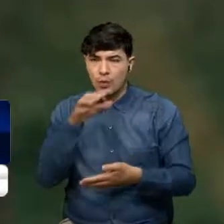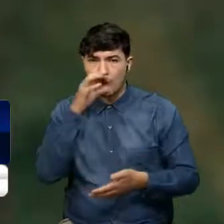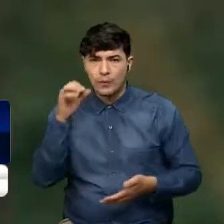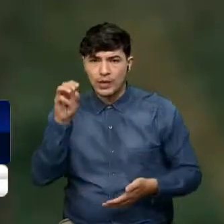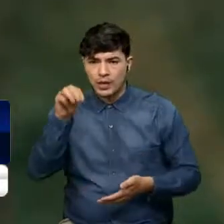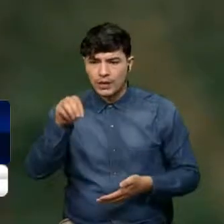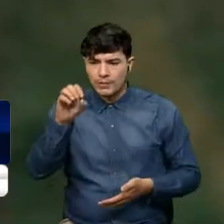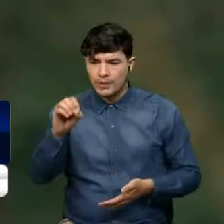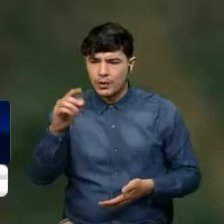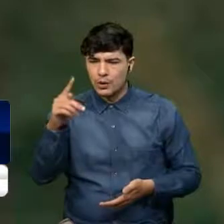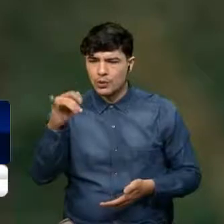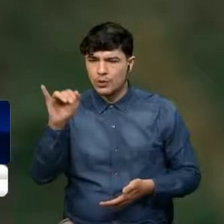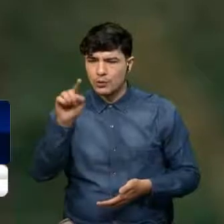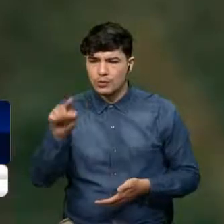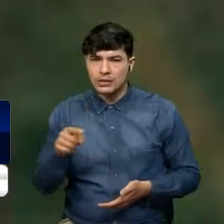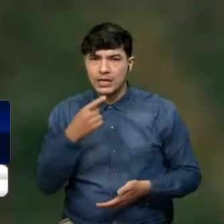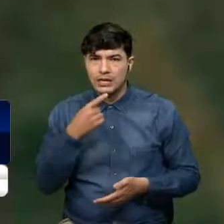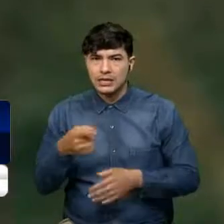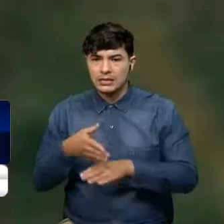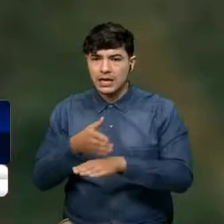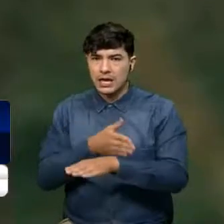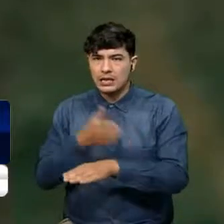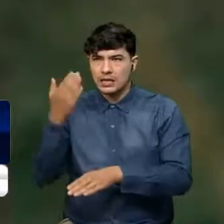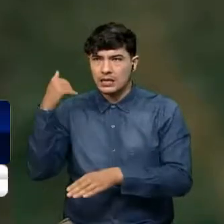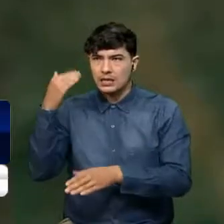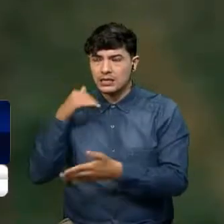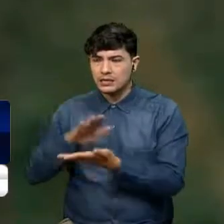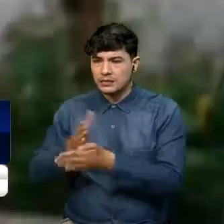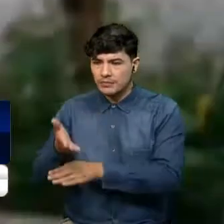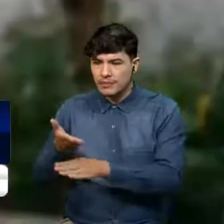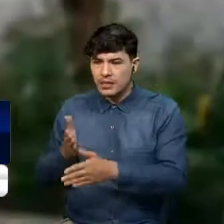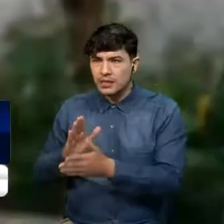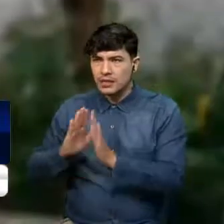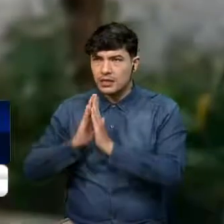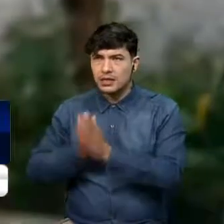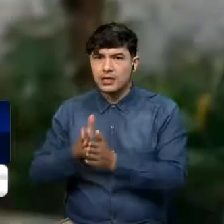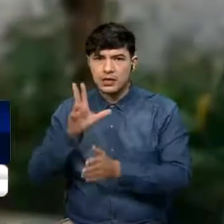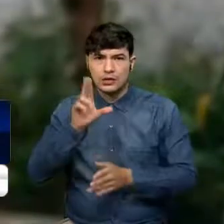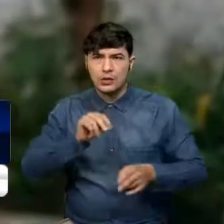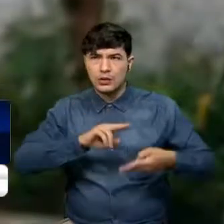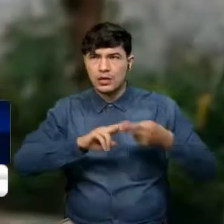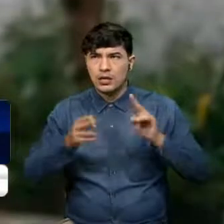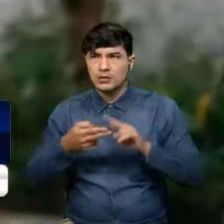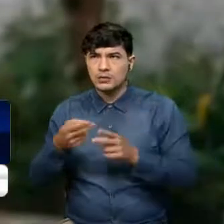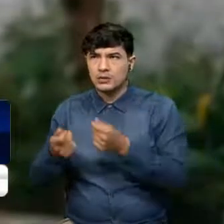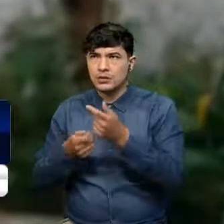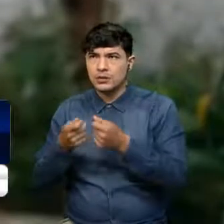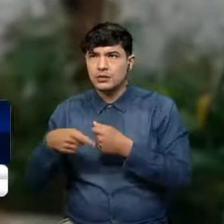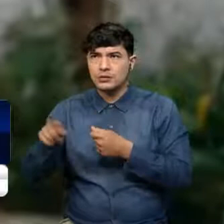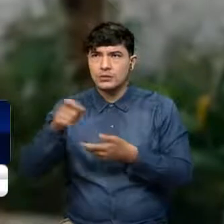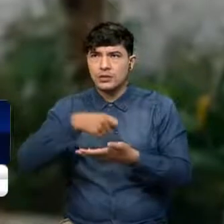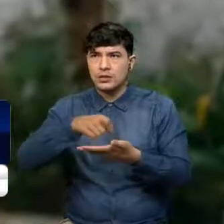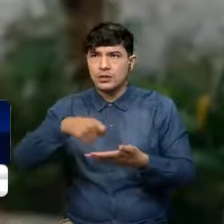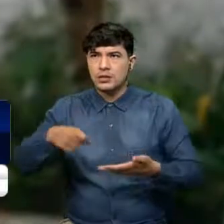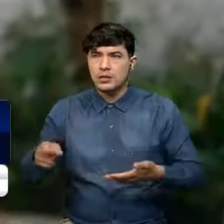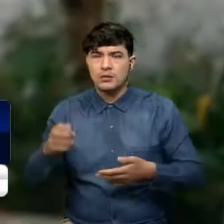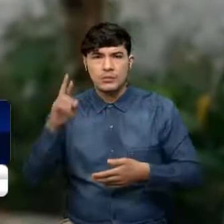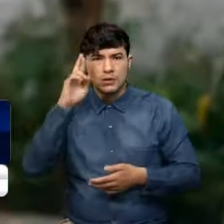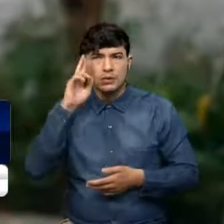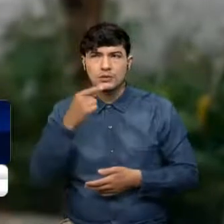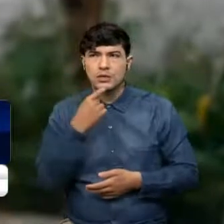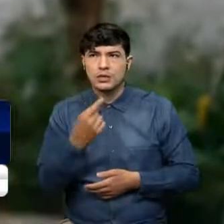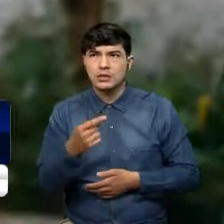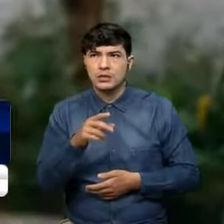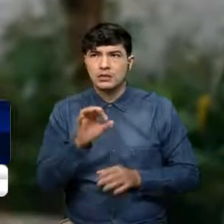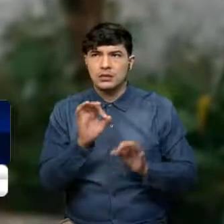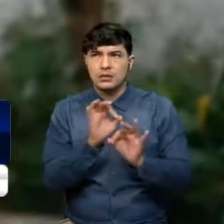Mockus sostuvo que la licencia que pidió en los últimos días de diciembre no tuvo nada que ver con la negociación de ese contrato y aseguró que